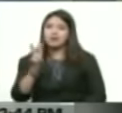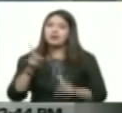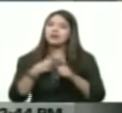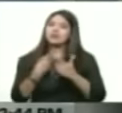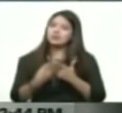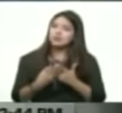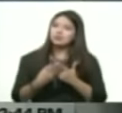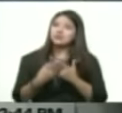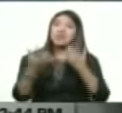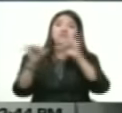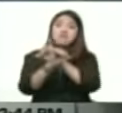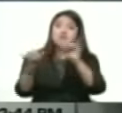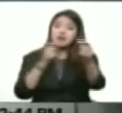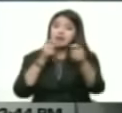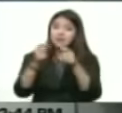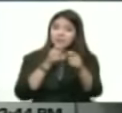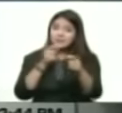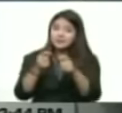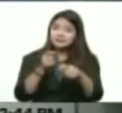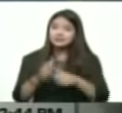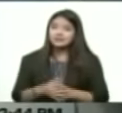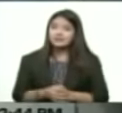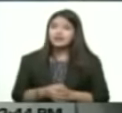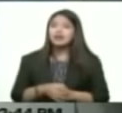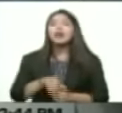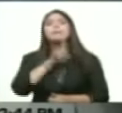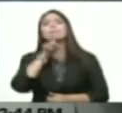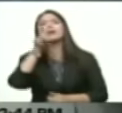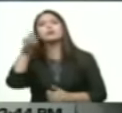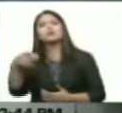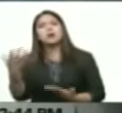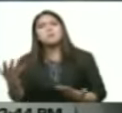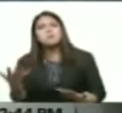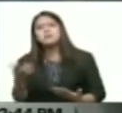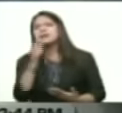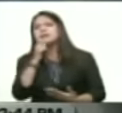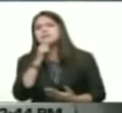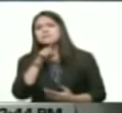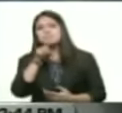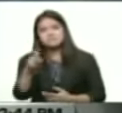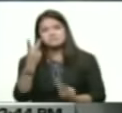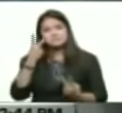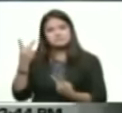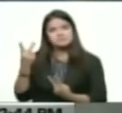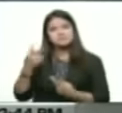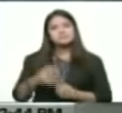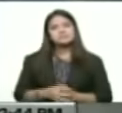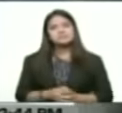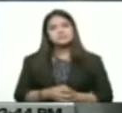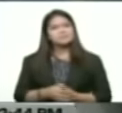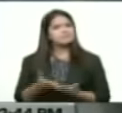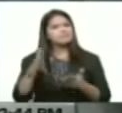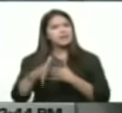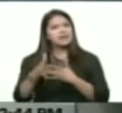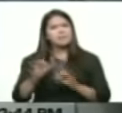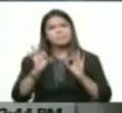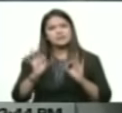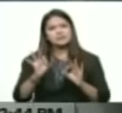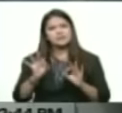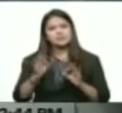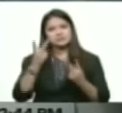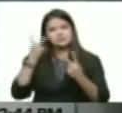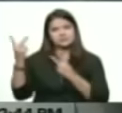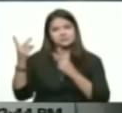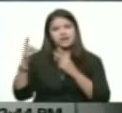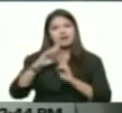entonces al finalizar la rueda de prensa la abordamos y le preguntamos lo siguiente, que es específicamente cómo era. Vamos a